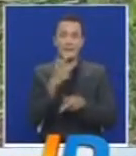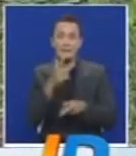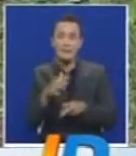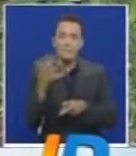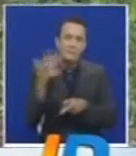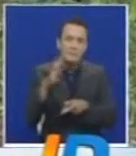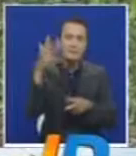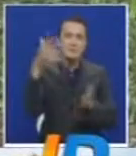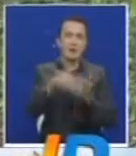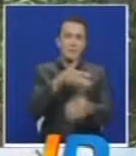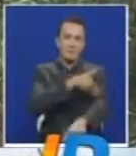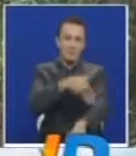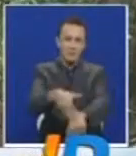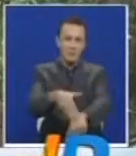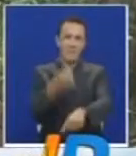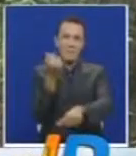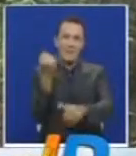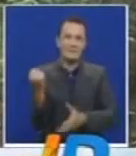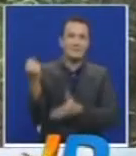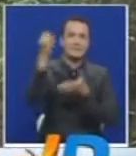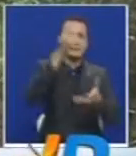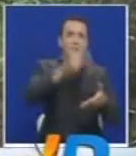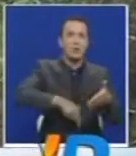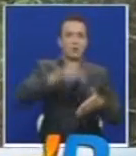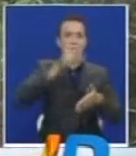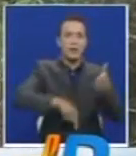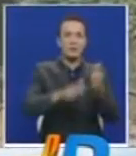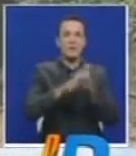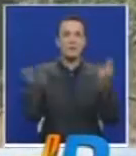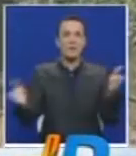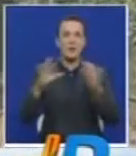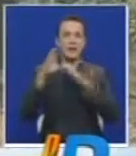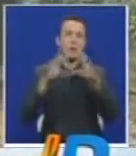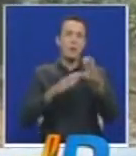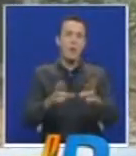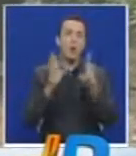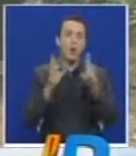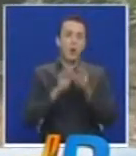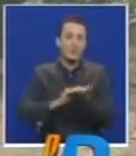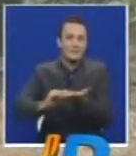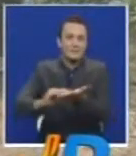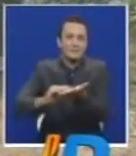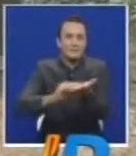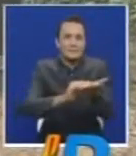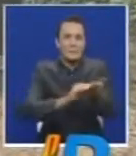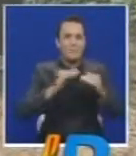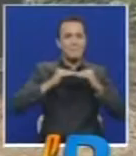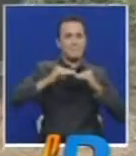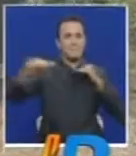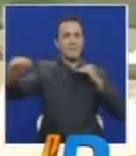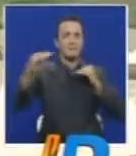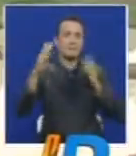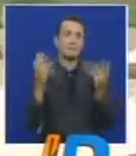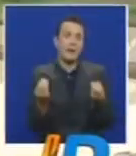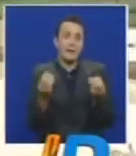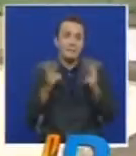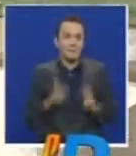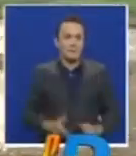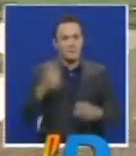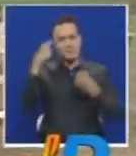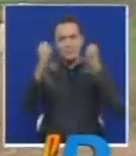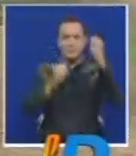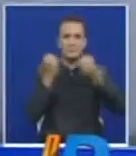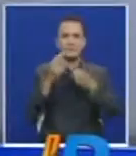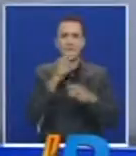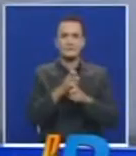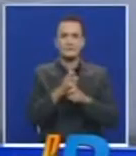millones de pesos que fueron incluidos en el contrato Plan del Cauca, por fin se pavimente esta carretera para poner fin al drama que vive toda una comunidad.